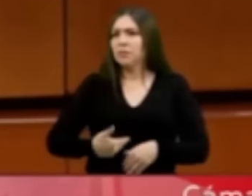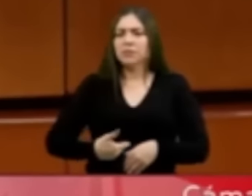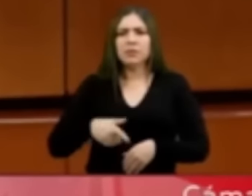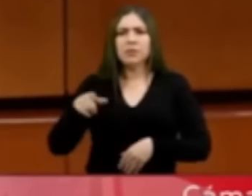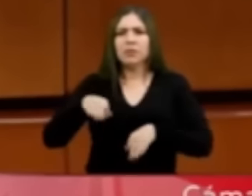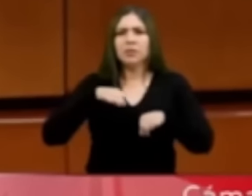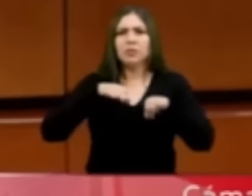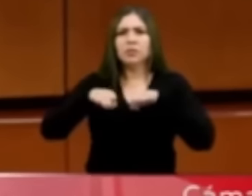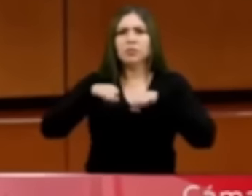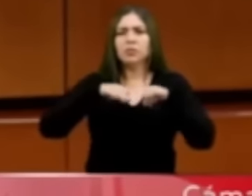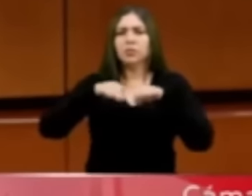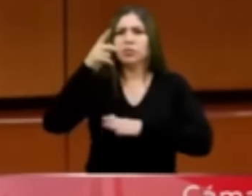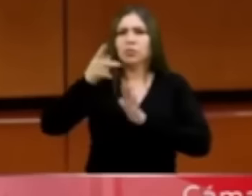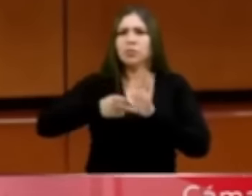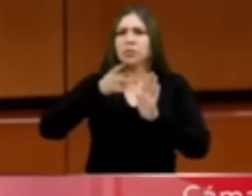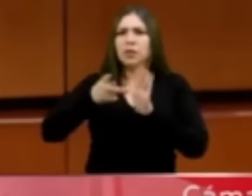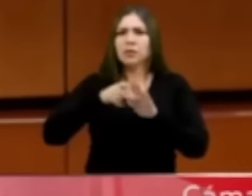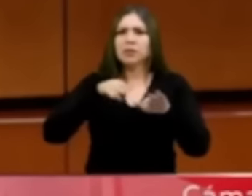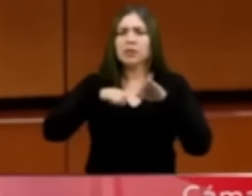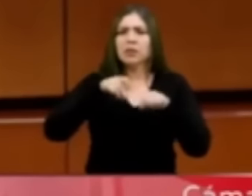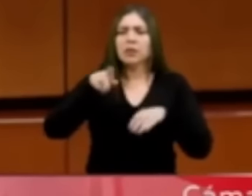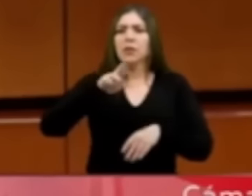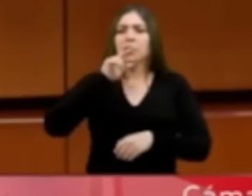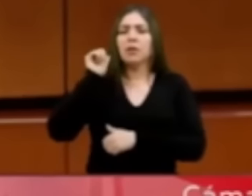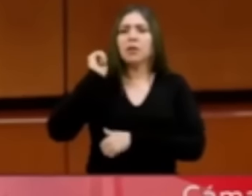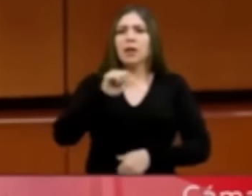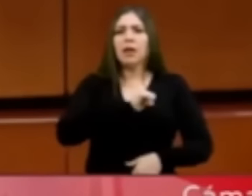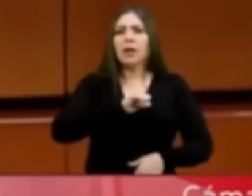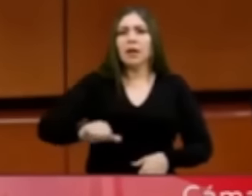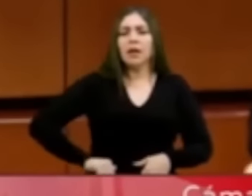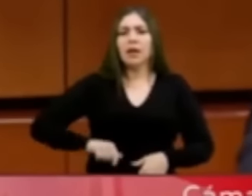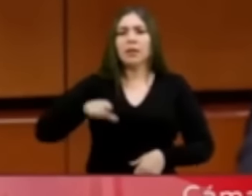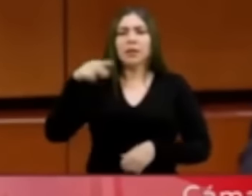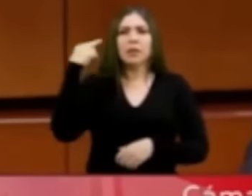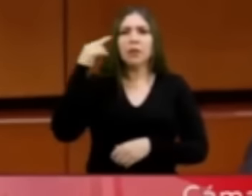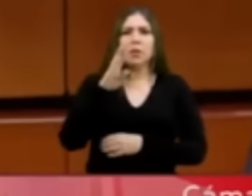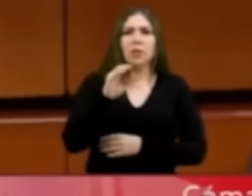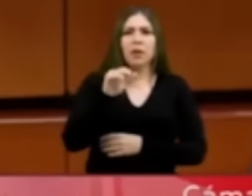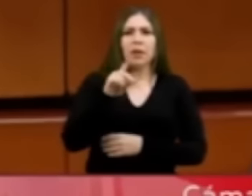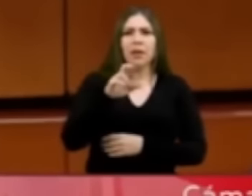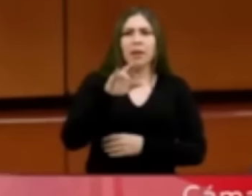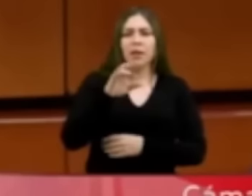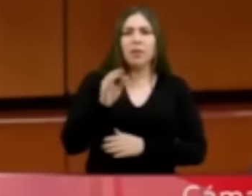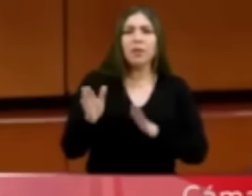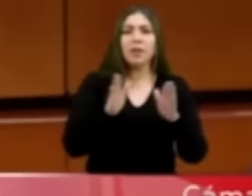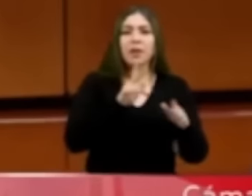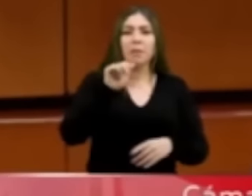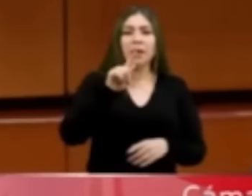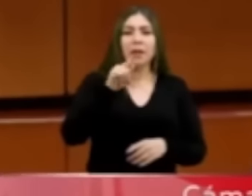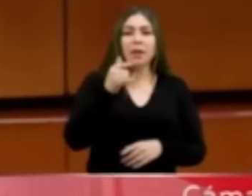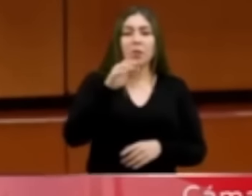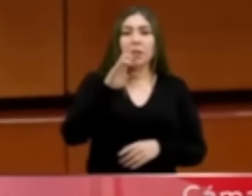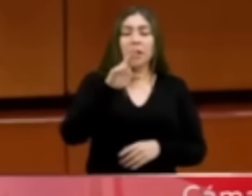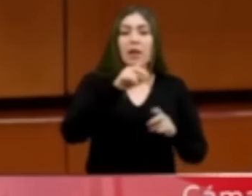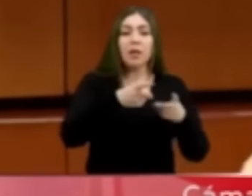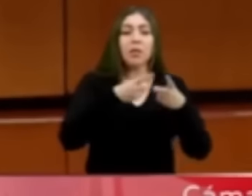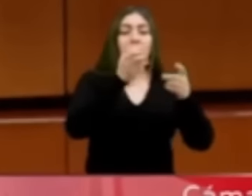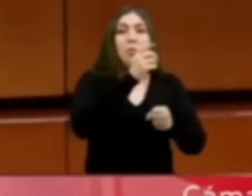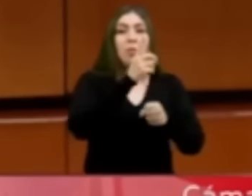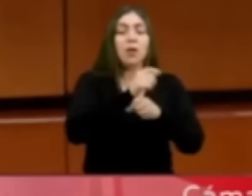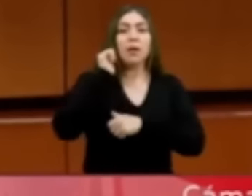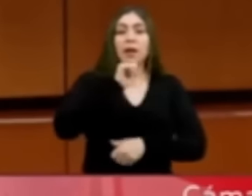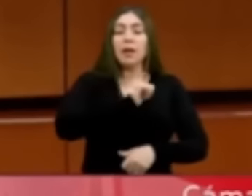y ha sido el mejor alcalde en la historia de Boca del Río. Y tampoco le regalaste a Patti Loveira la posibilidad de ser alcaldesa de Veracruz. Era